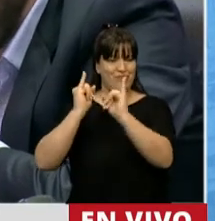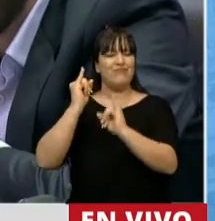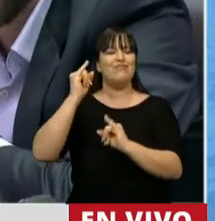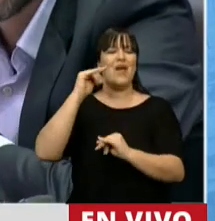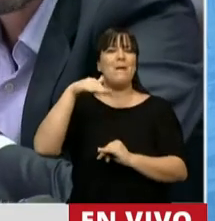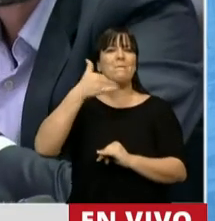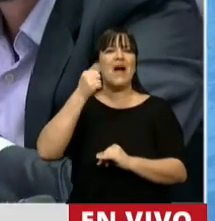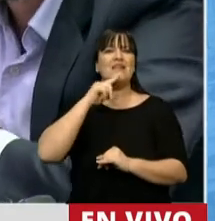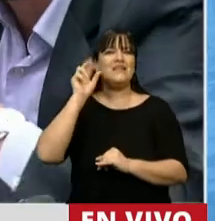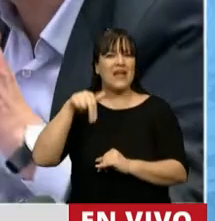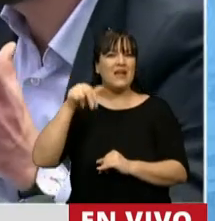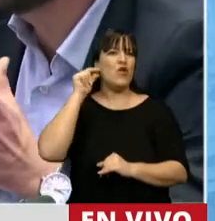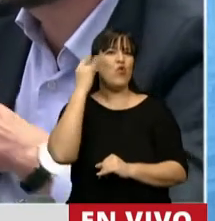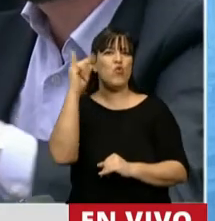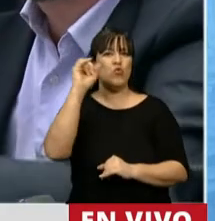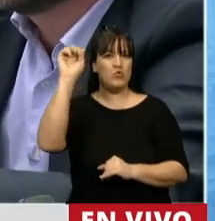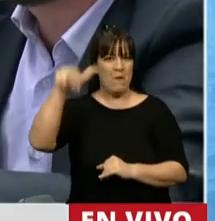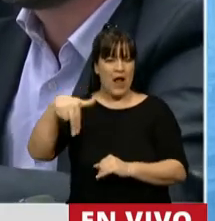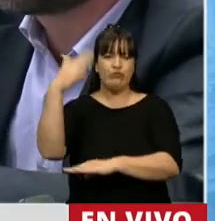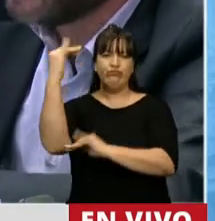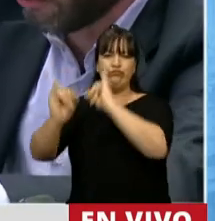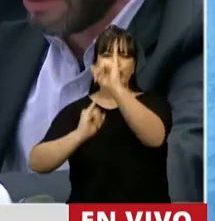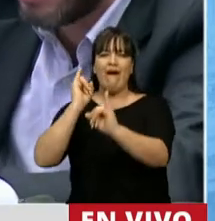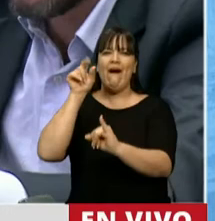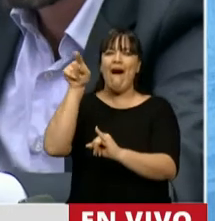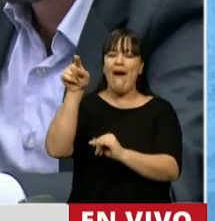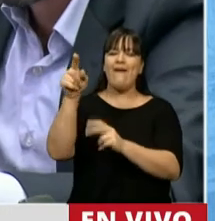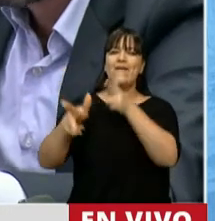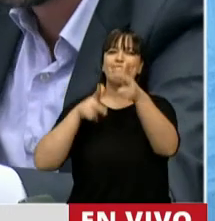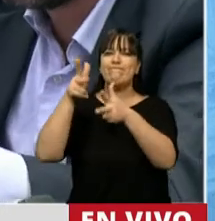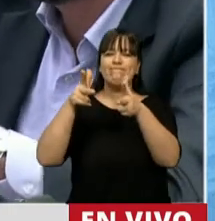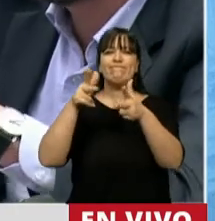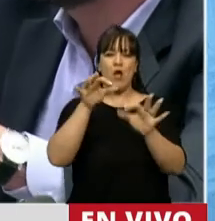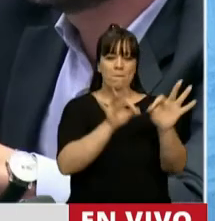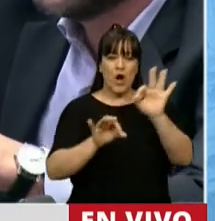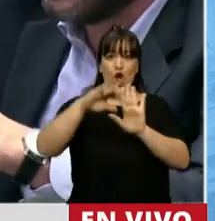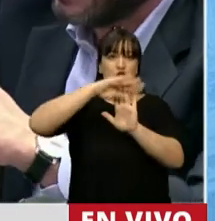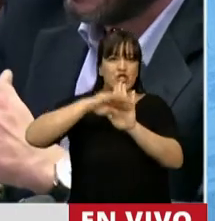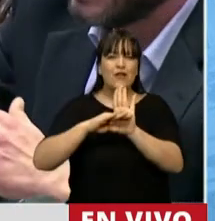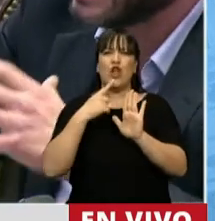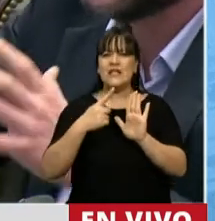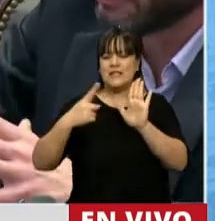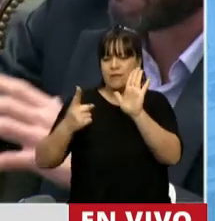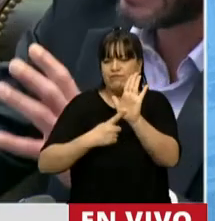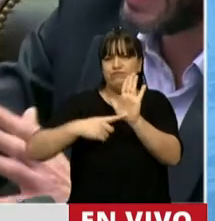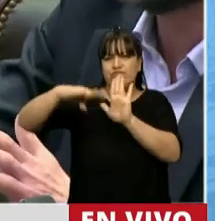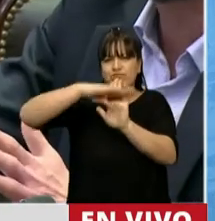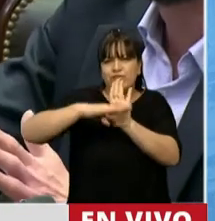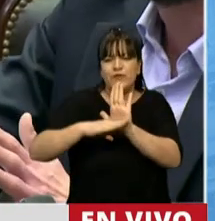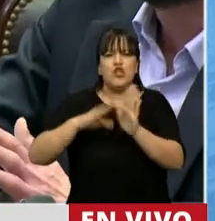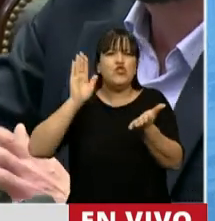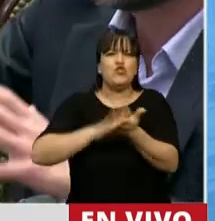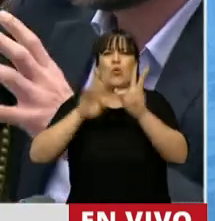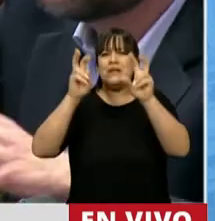Martín Guzmán. Y ahí claramente, presidente, el proyecto habla sobre pautas y senderos